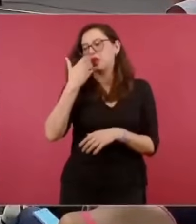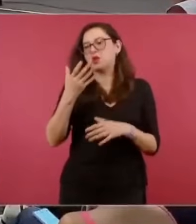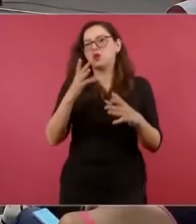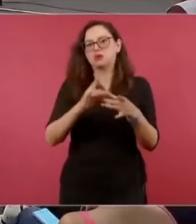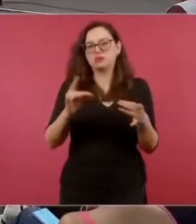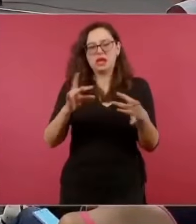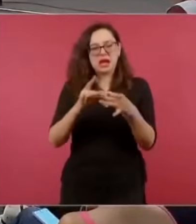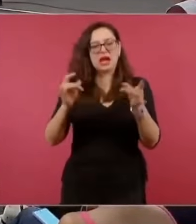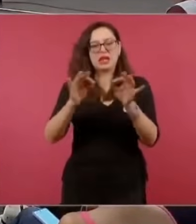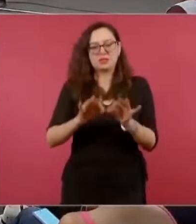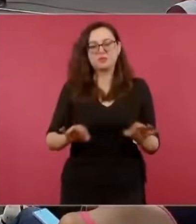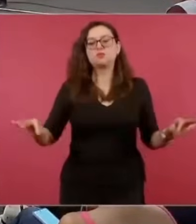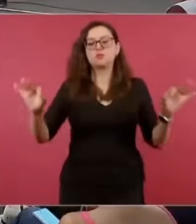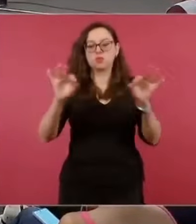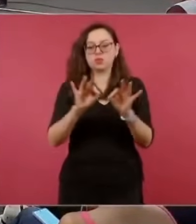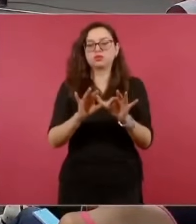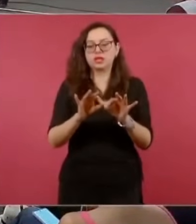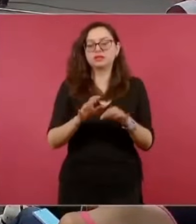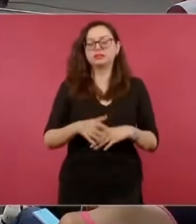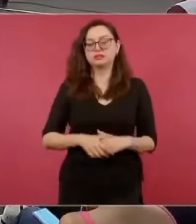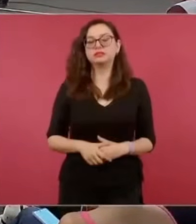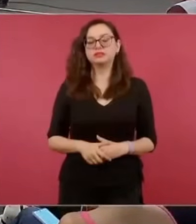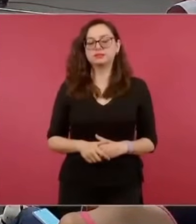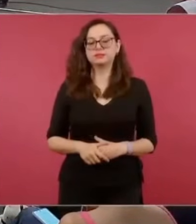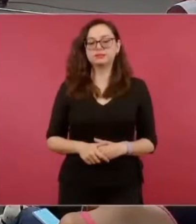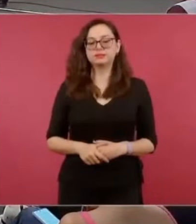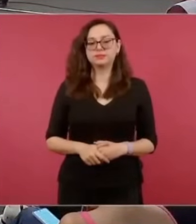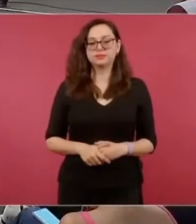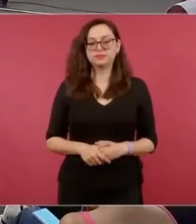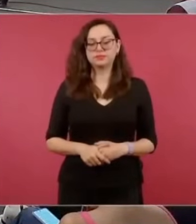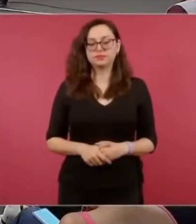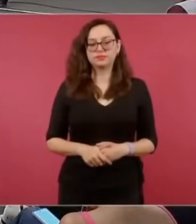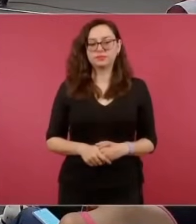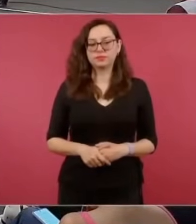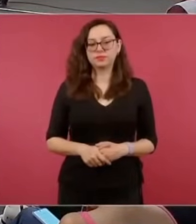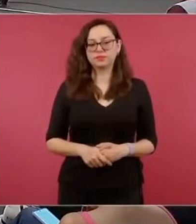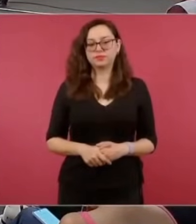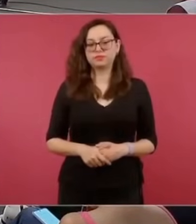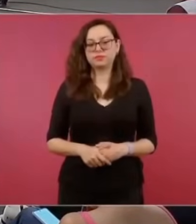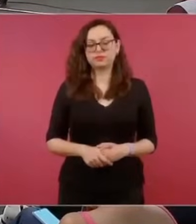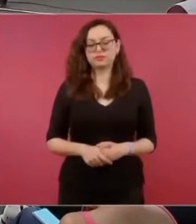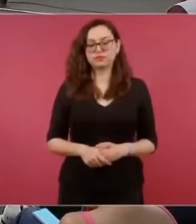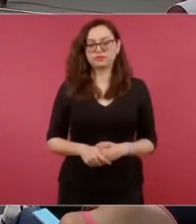todo que nos ayuden a entender